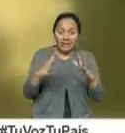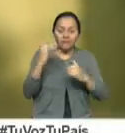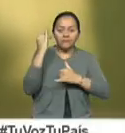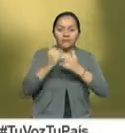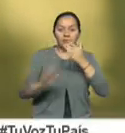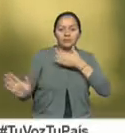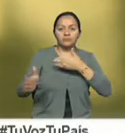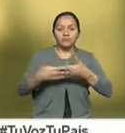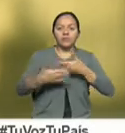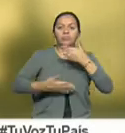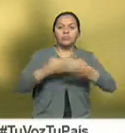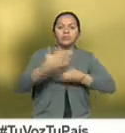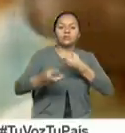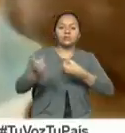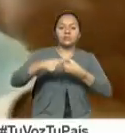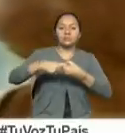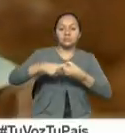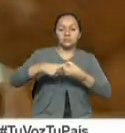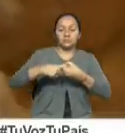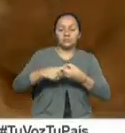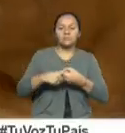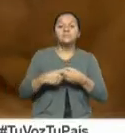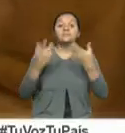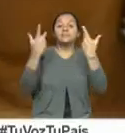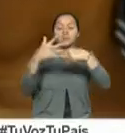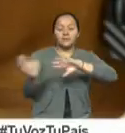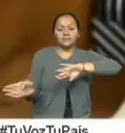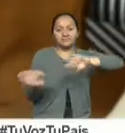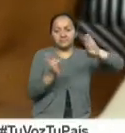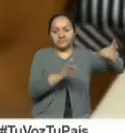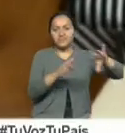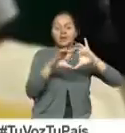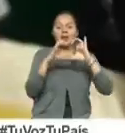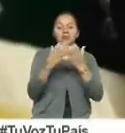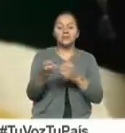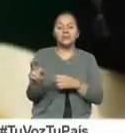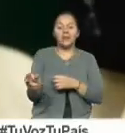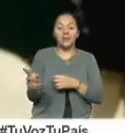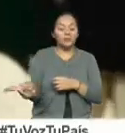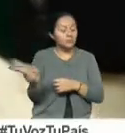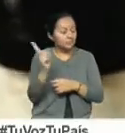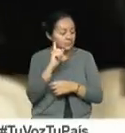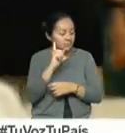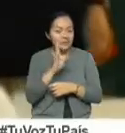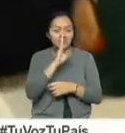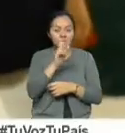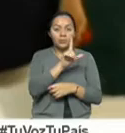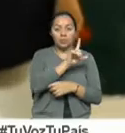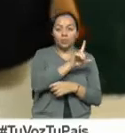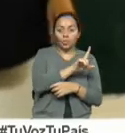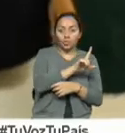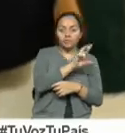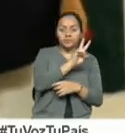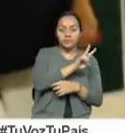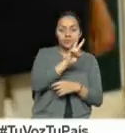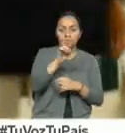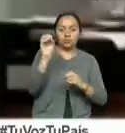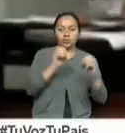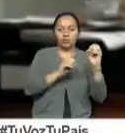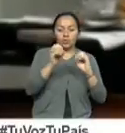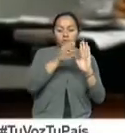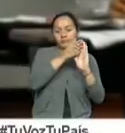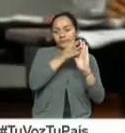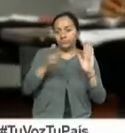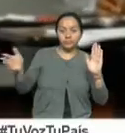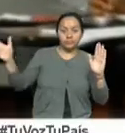finalice el proceso de inscripciones. Por otro lado, las clases radiales se emitirán desde el lunes 22 de octubre y la primera